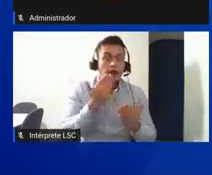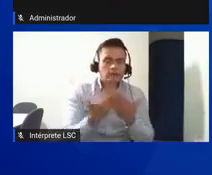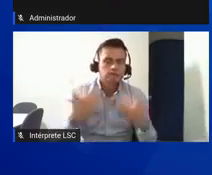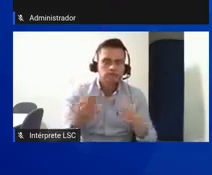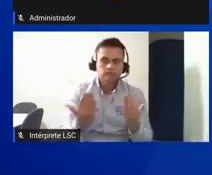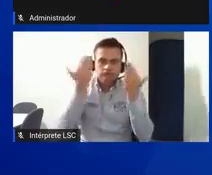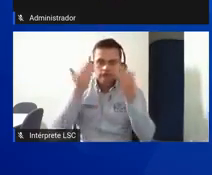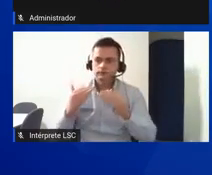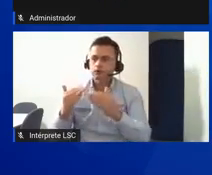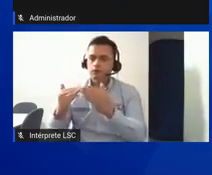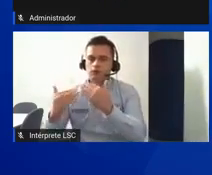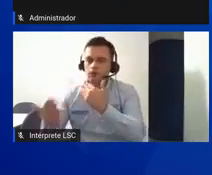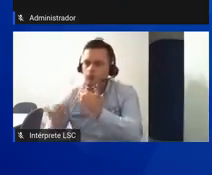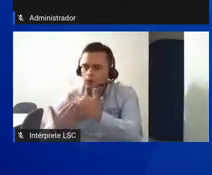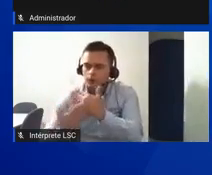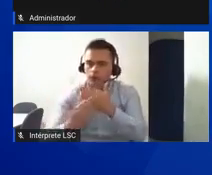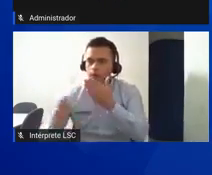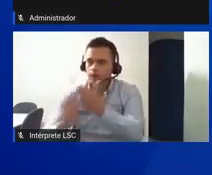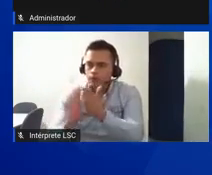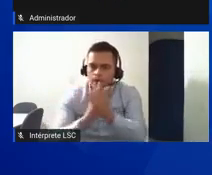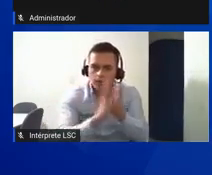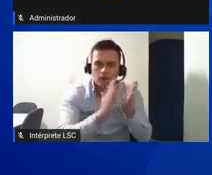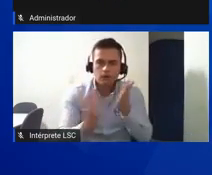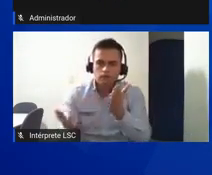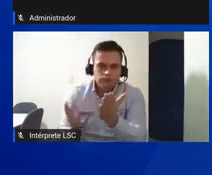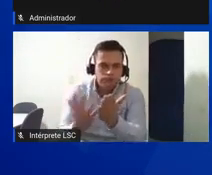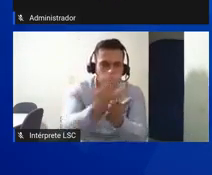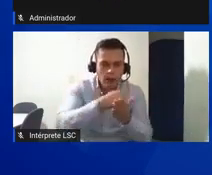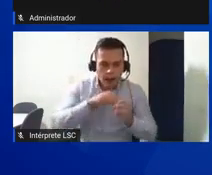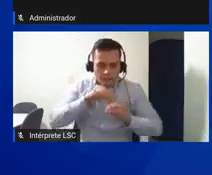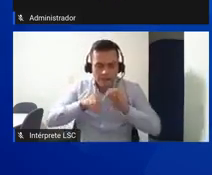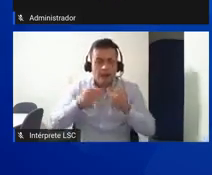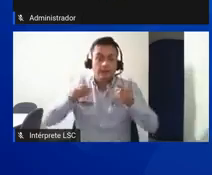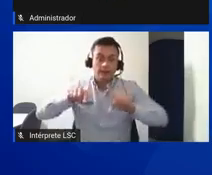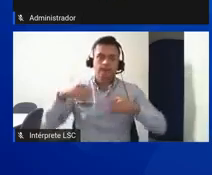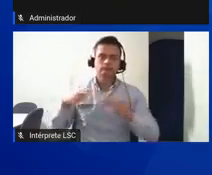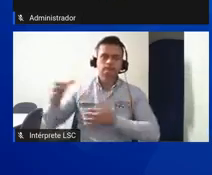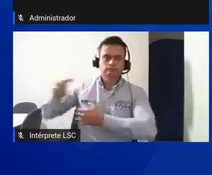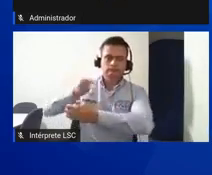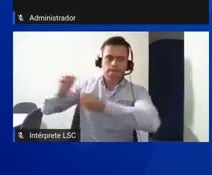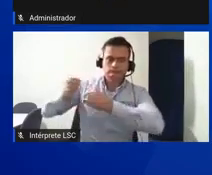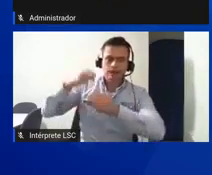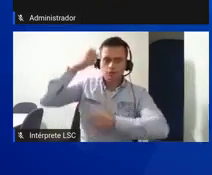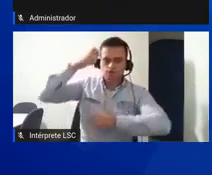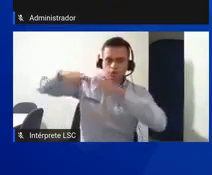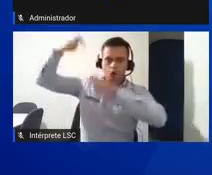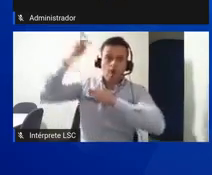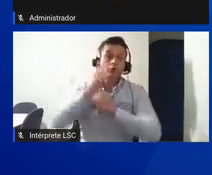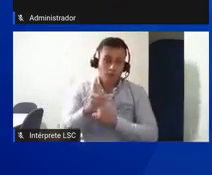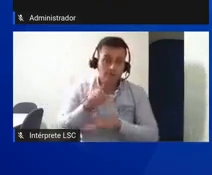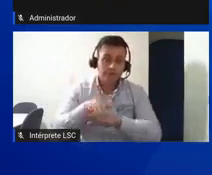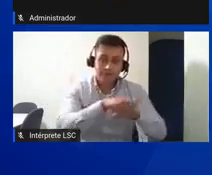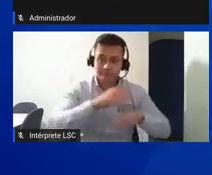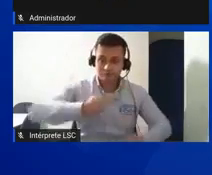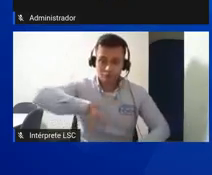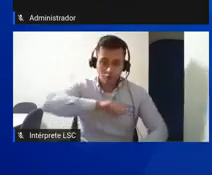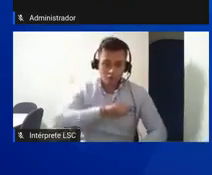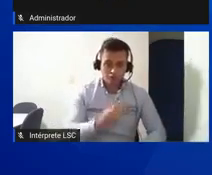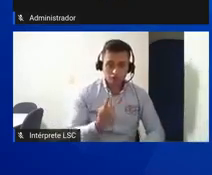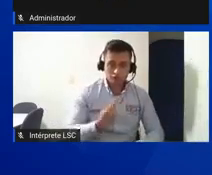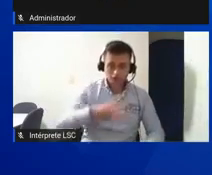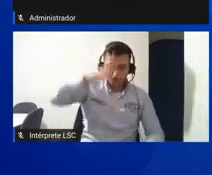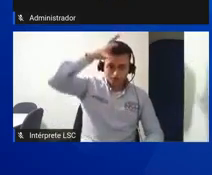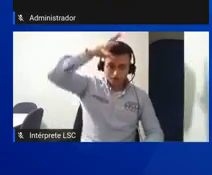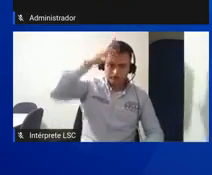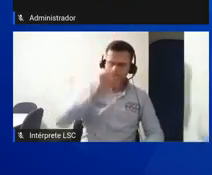dando más fondo, además con expertos, porque yo vuelvo y repito, nosotros no éramos expertos en este